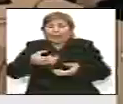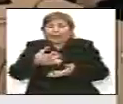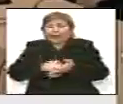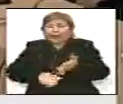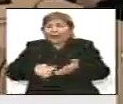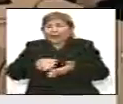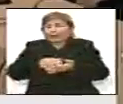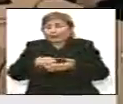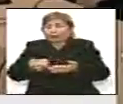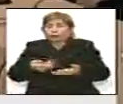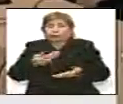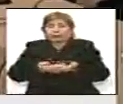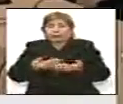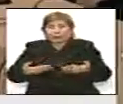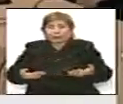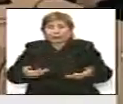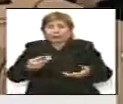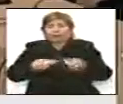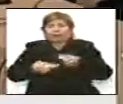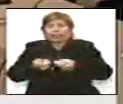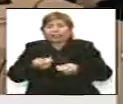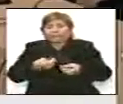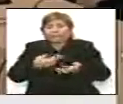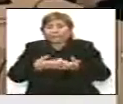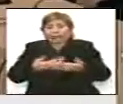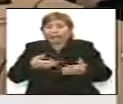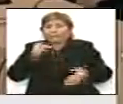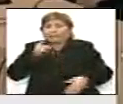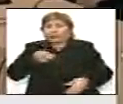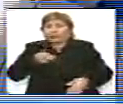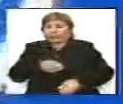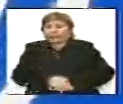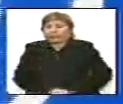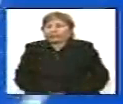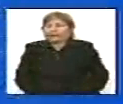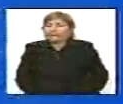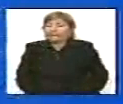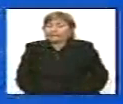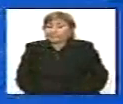y sobre fuentes de financiamiento legalmente prohibidas